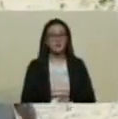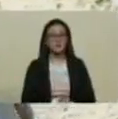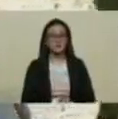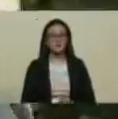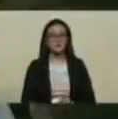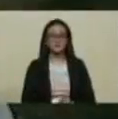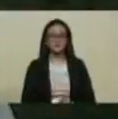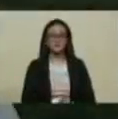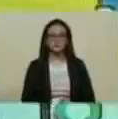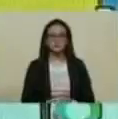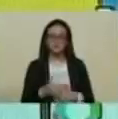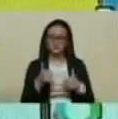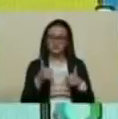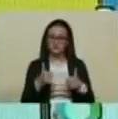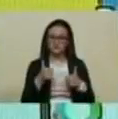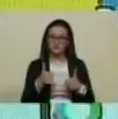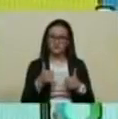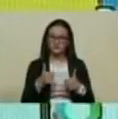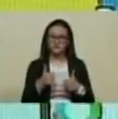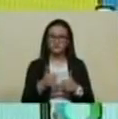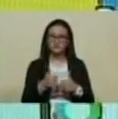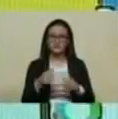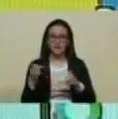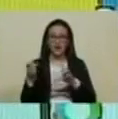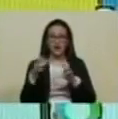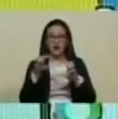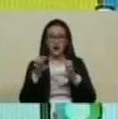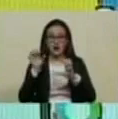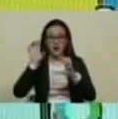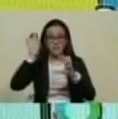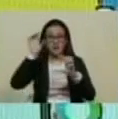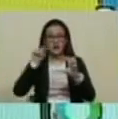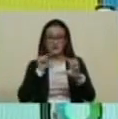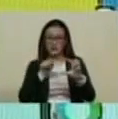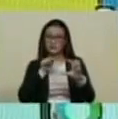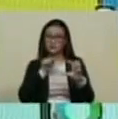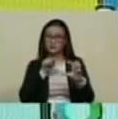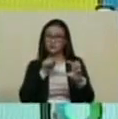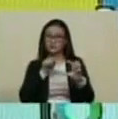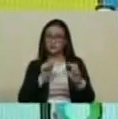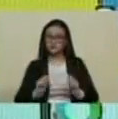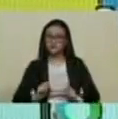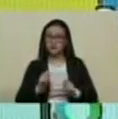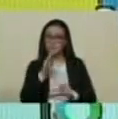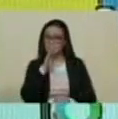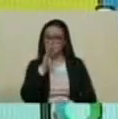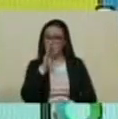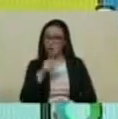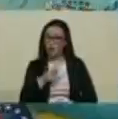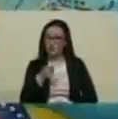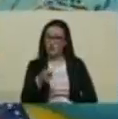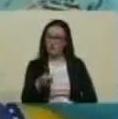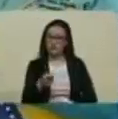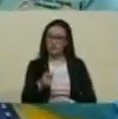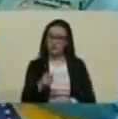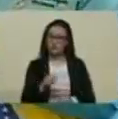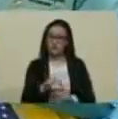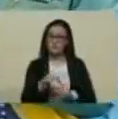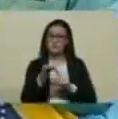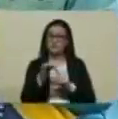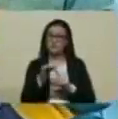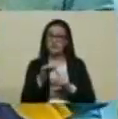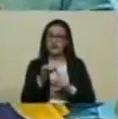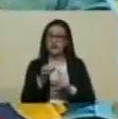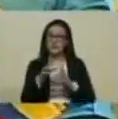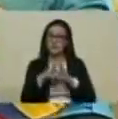bueno. A través del carnet de la patria hay que seguir acelerando la entrega del bono especial educacional para